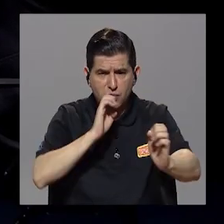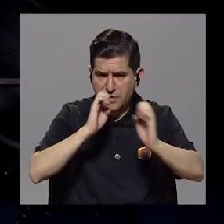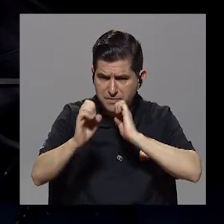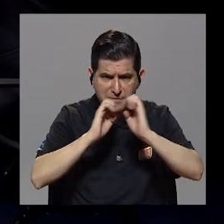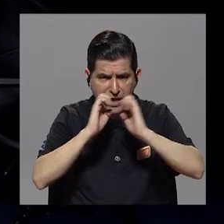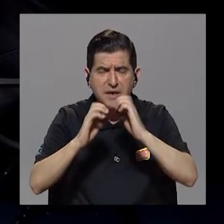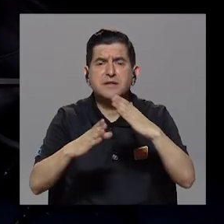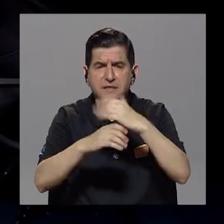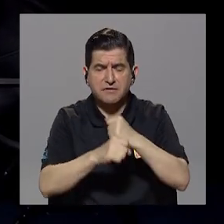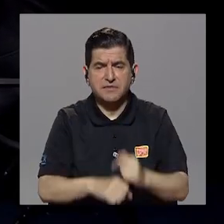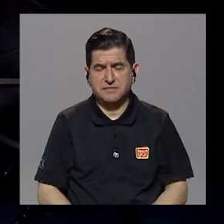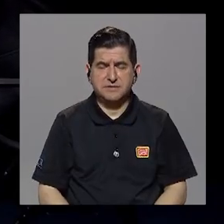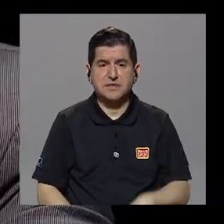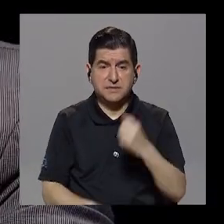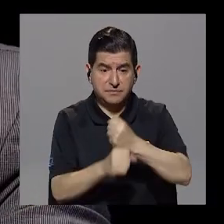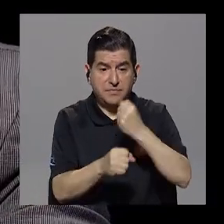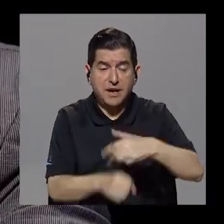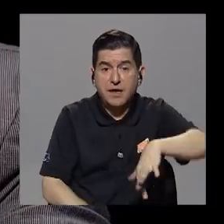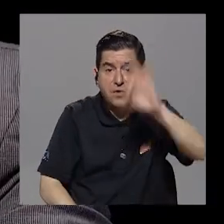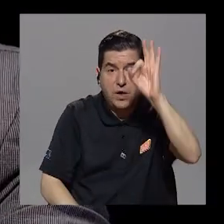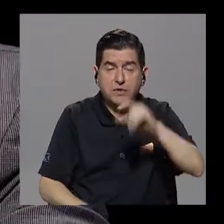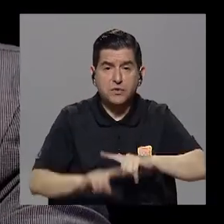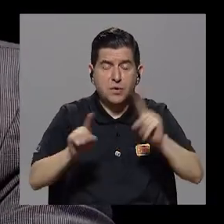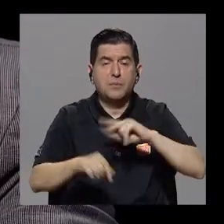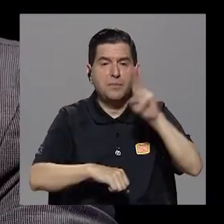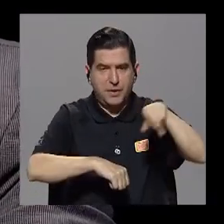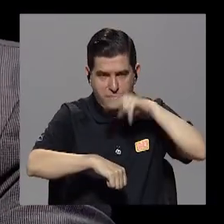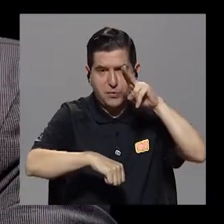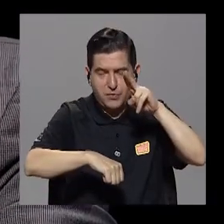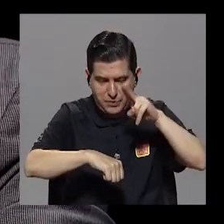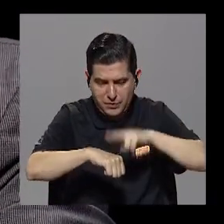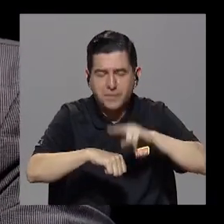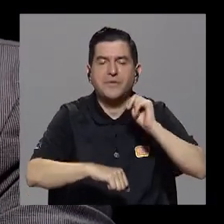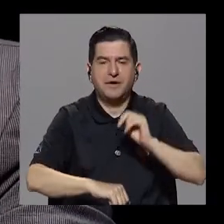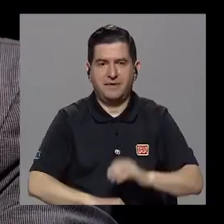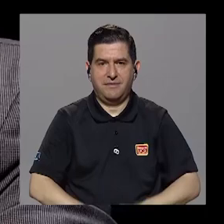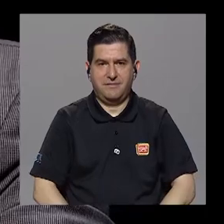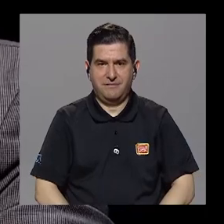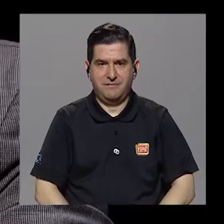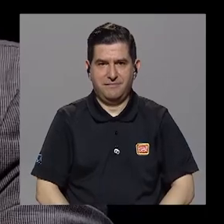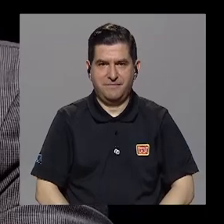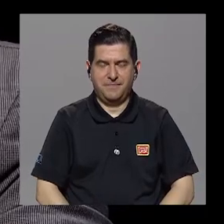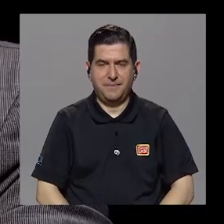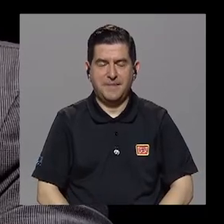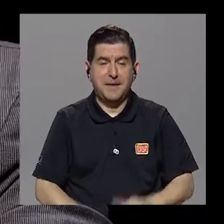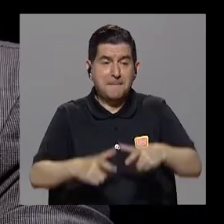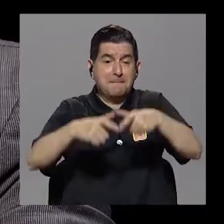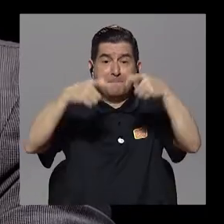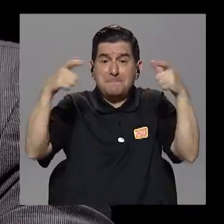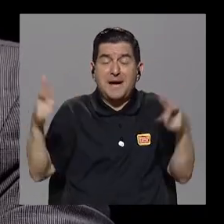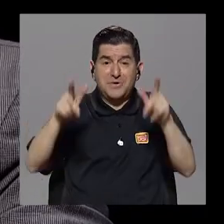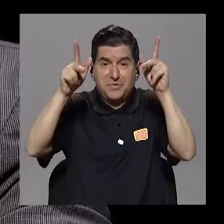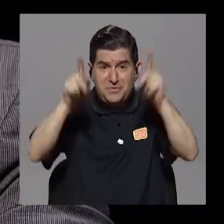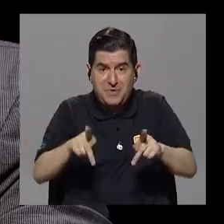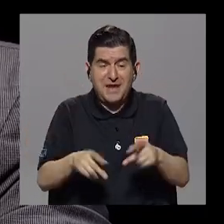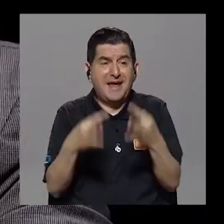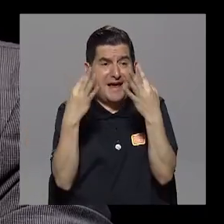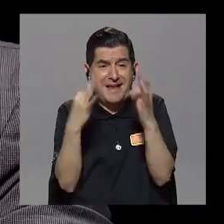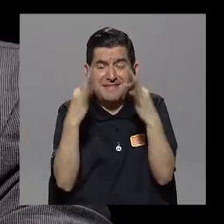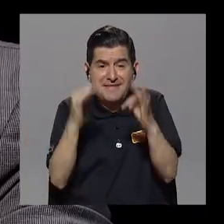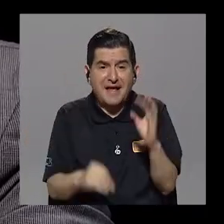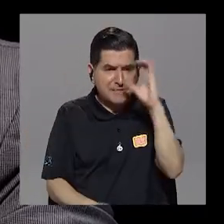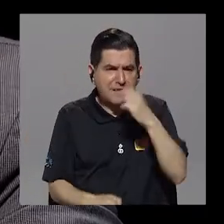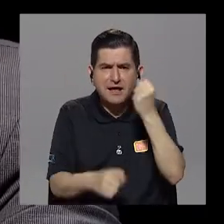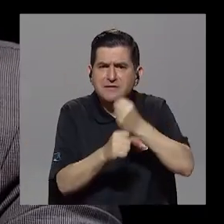y pueda acudir a la empleo. Pero por lo general, exactamente, pero por lo general La inmensa mayoría de las personas trata de